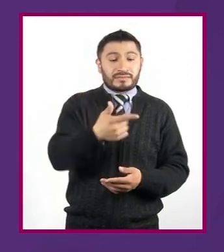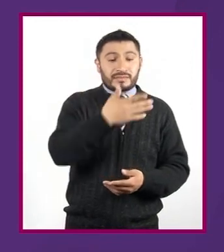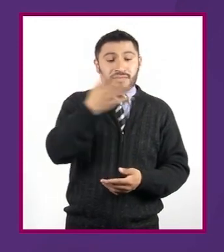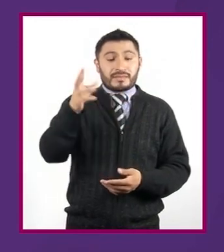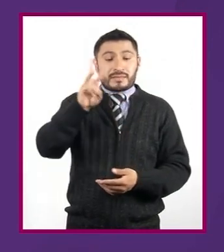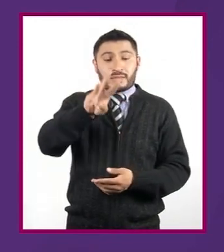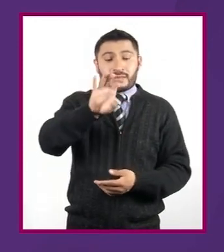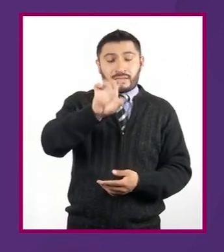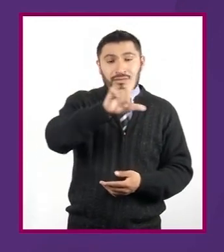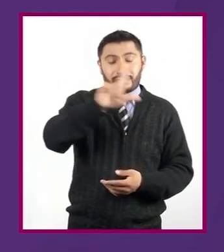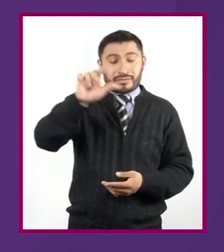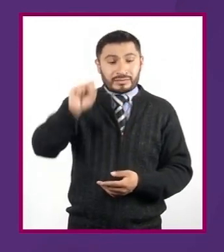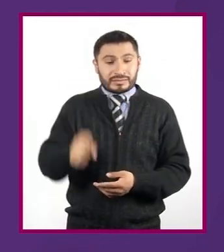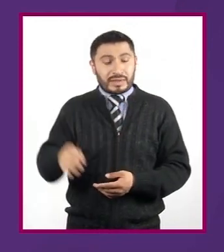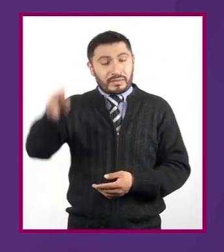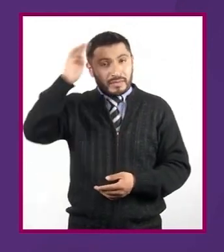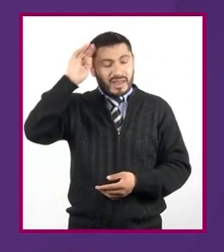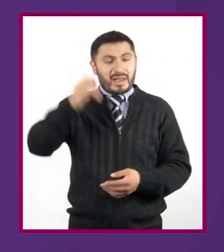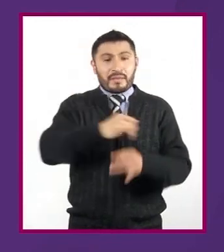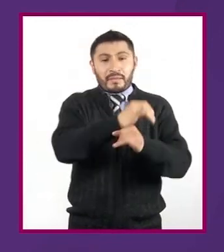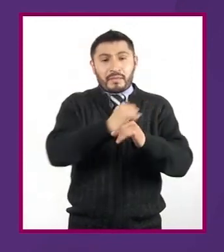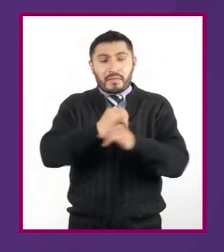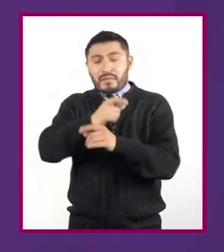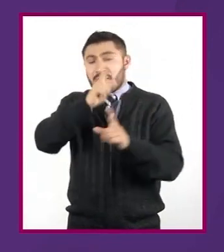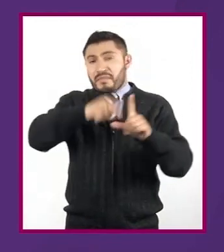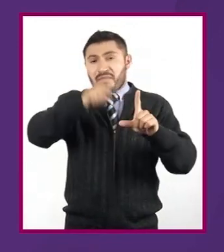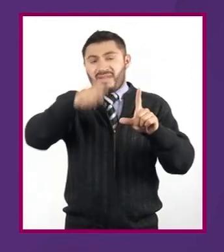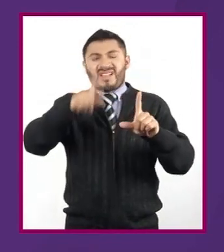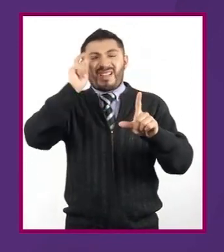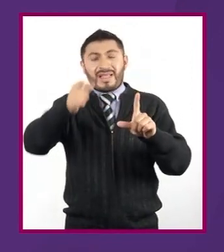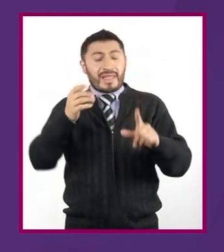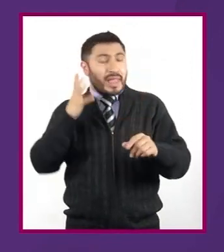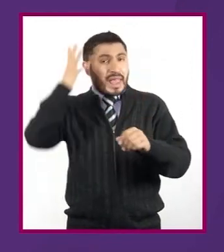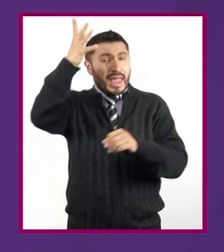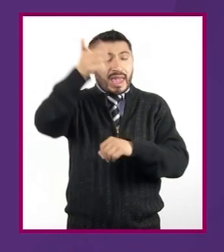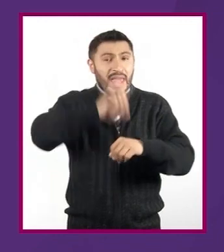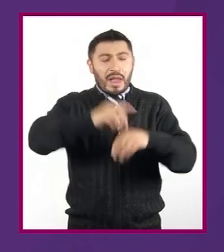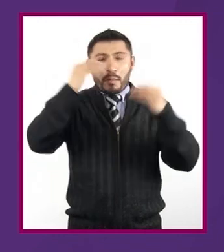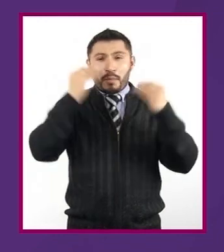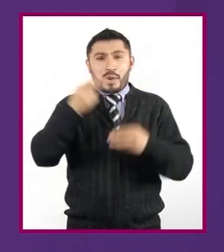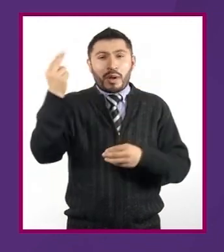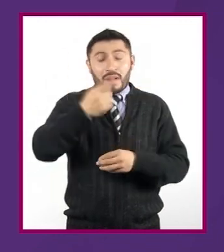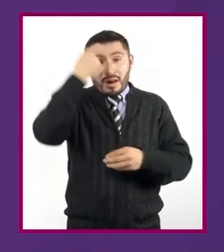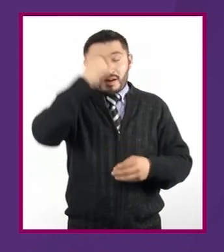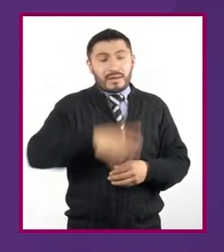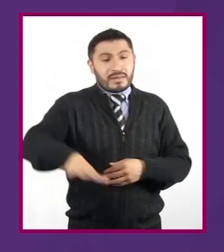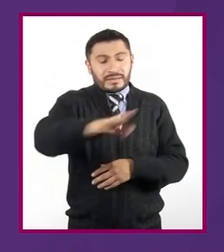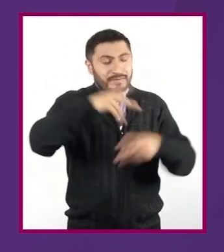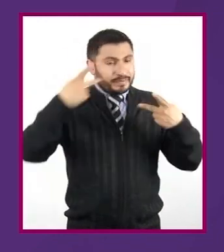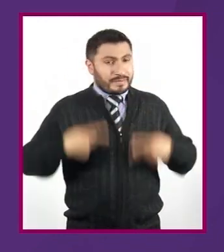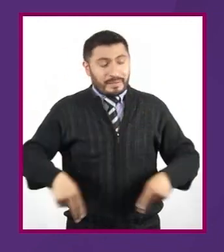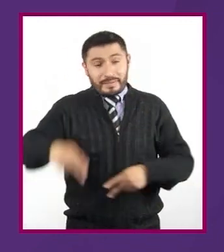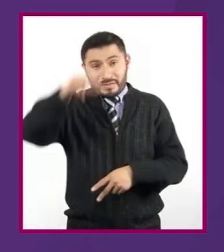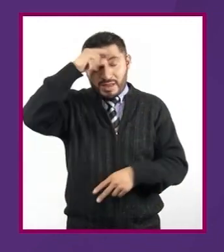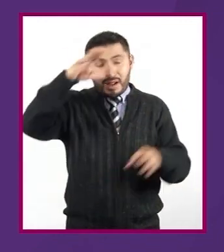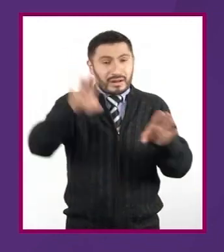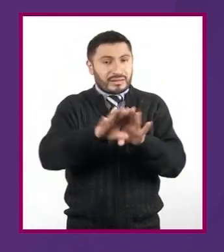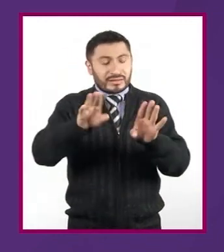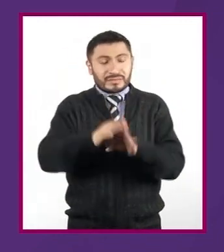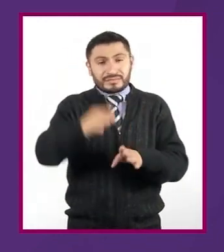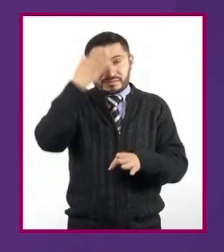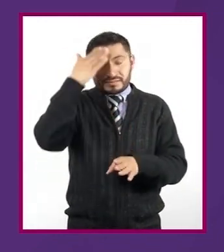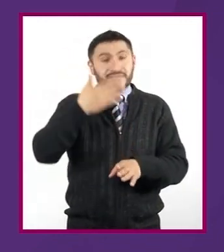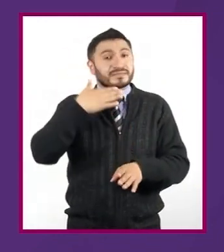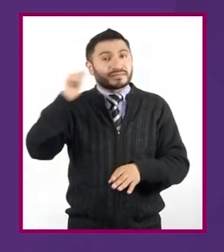pensamiento estadístico será algún día tan necesario para el ciudadano competente como la